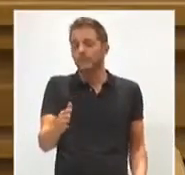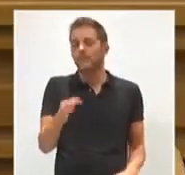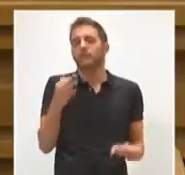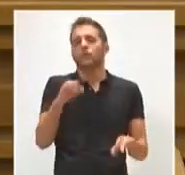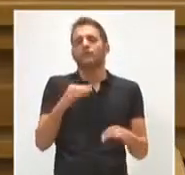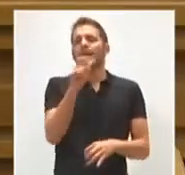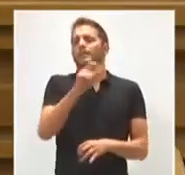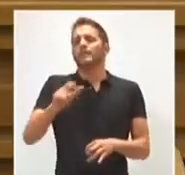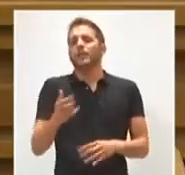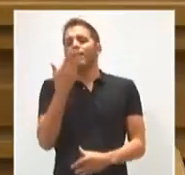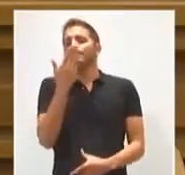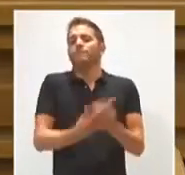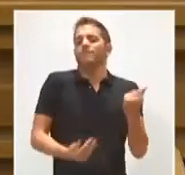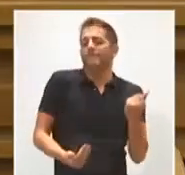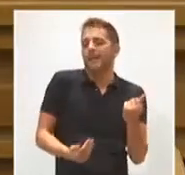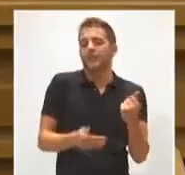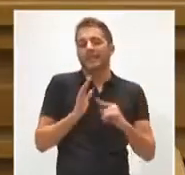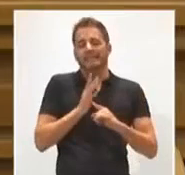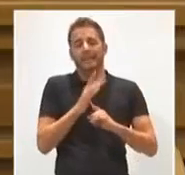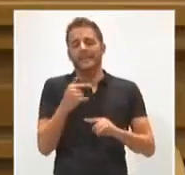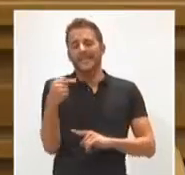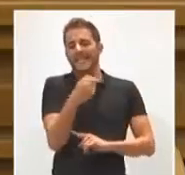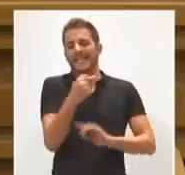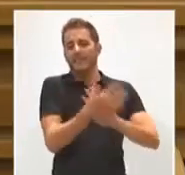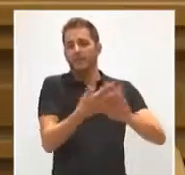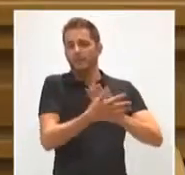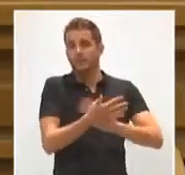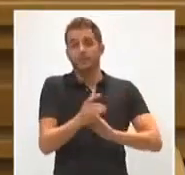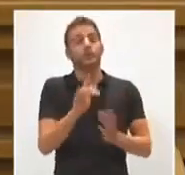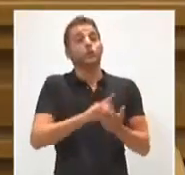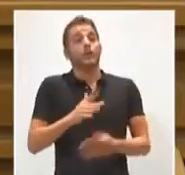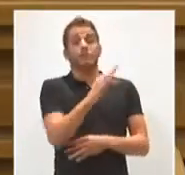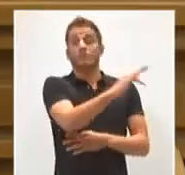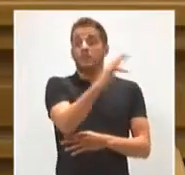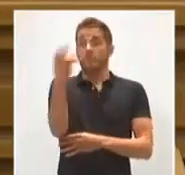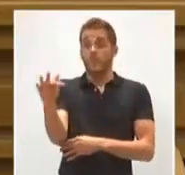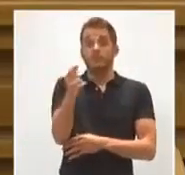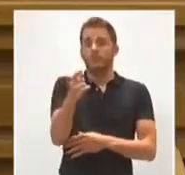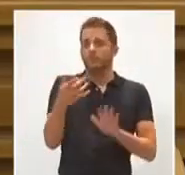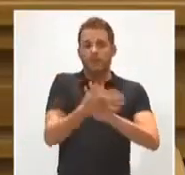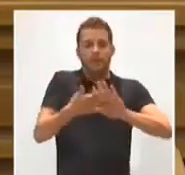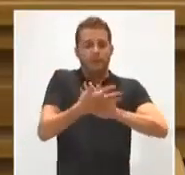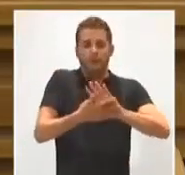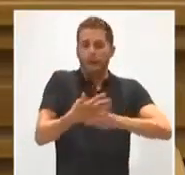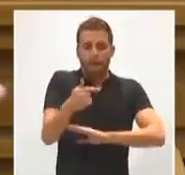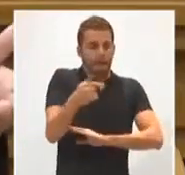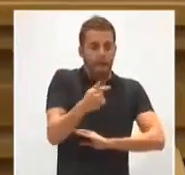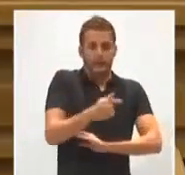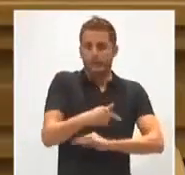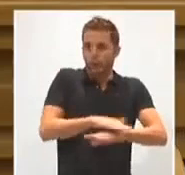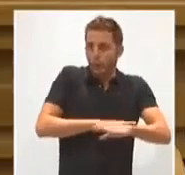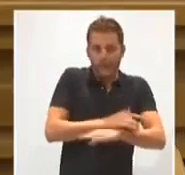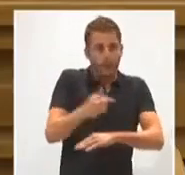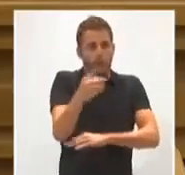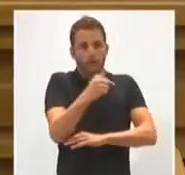empieza a hablar mal de la región entonces ahora cuando les toque hablen mal del presidente y del gobierno que digamos no está mal lo